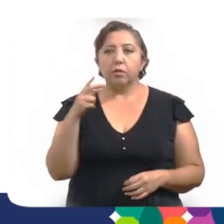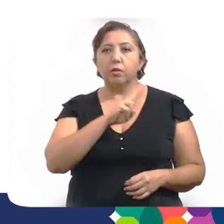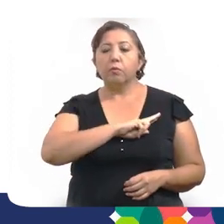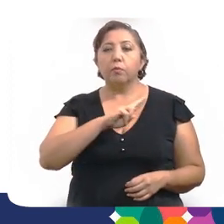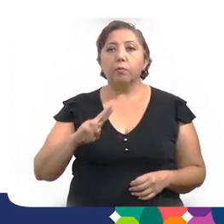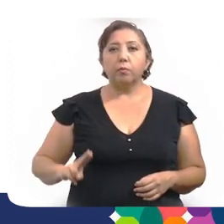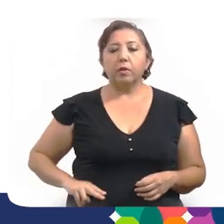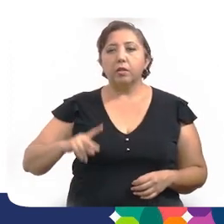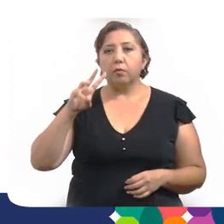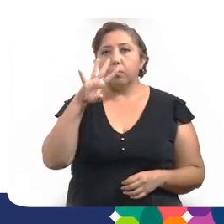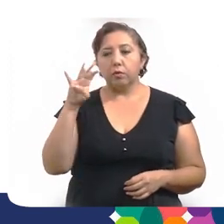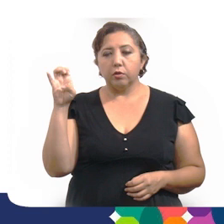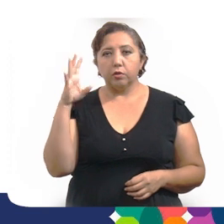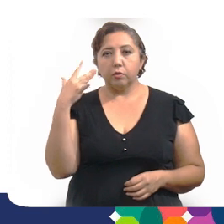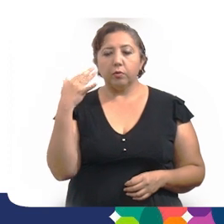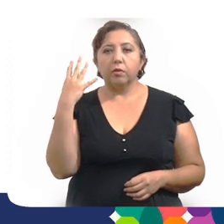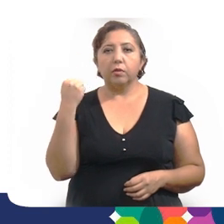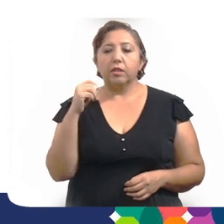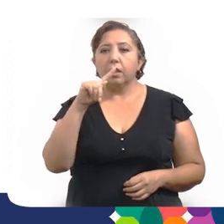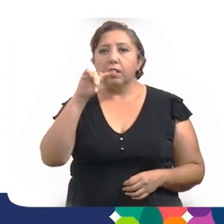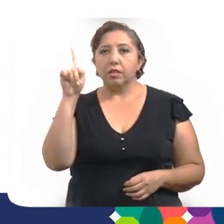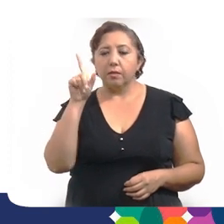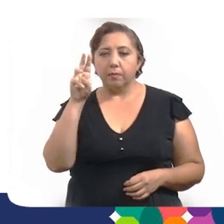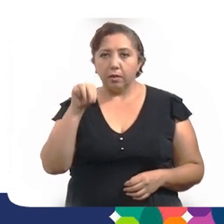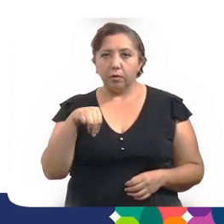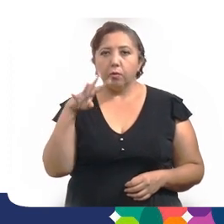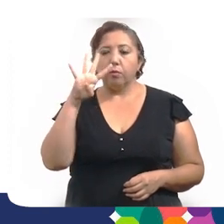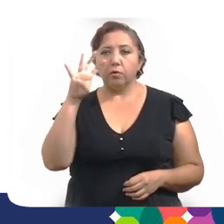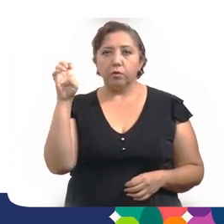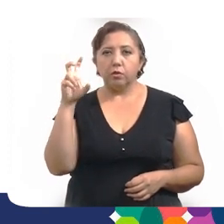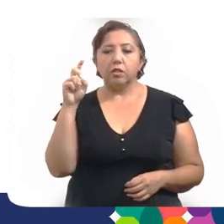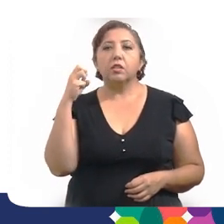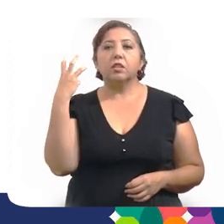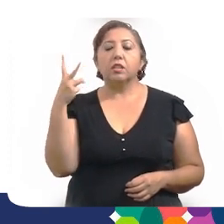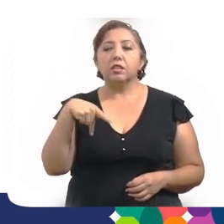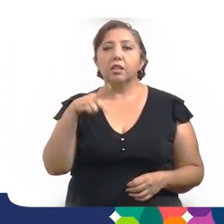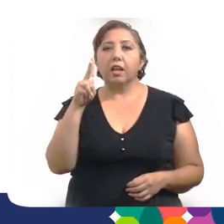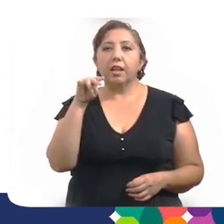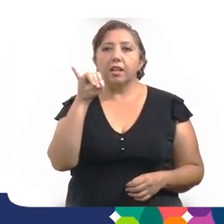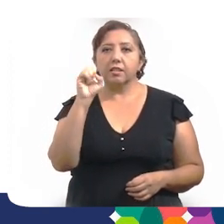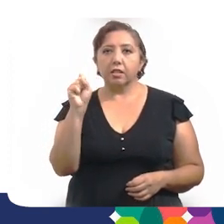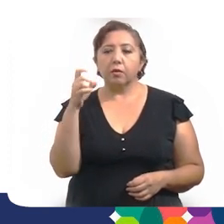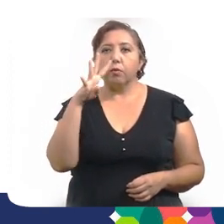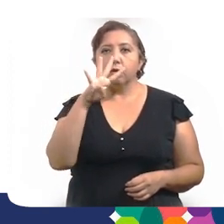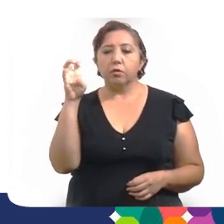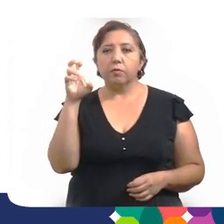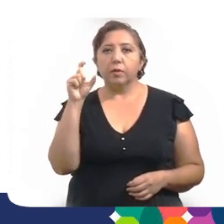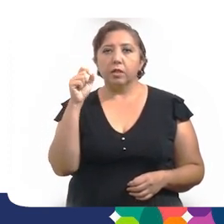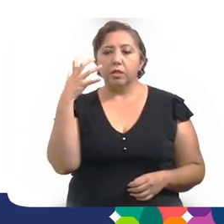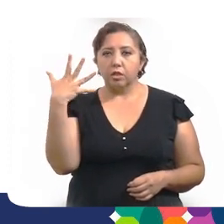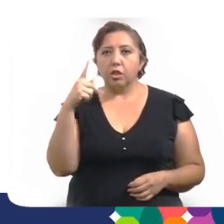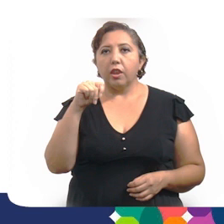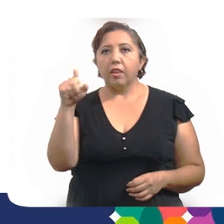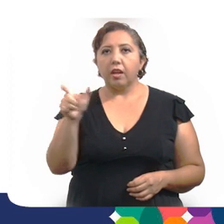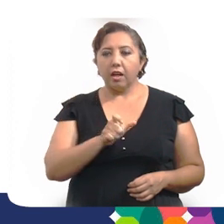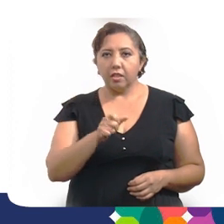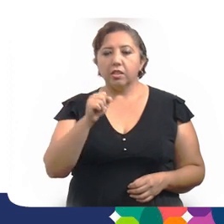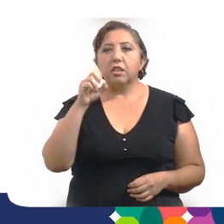Humán 459, Tizimín 433, Canacín 425,